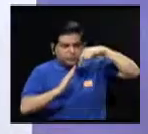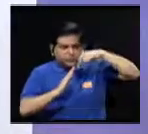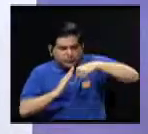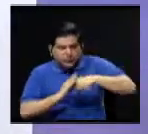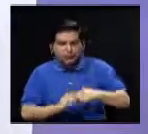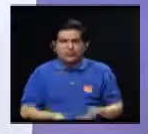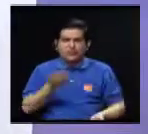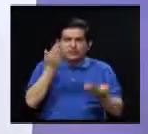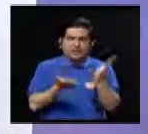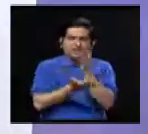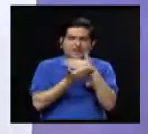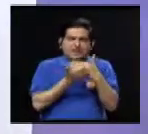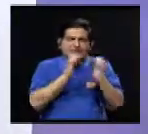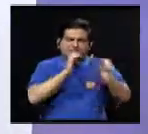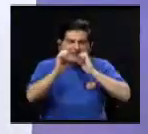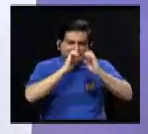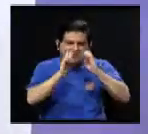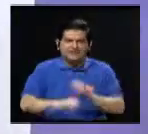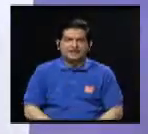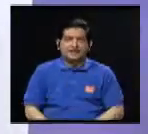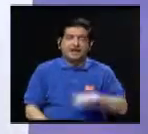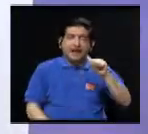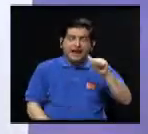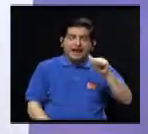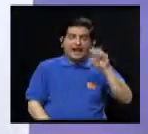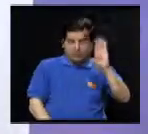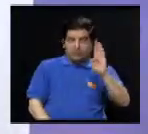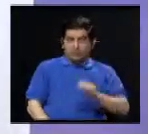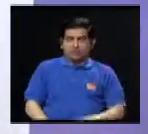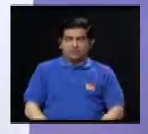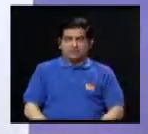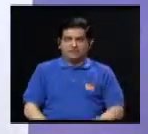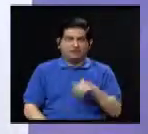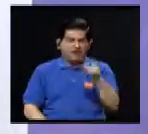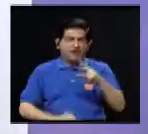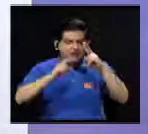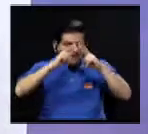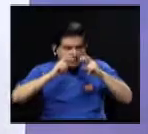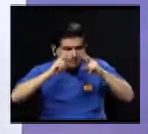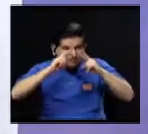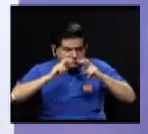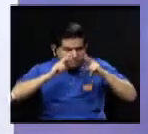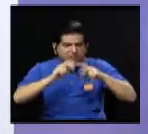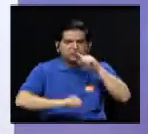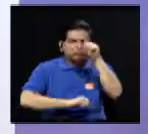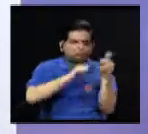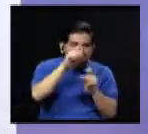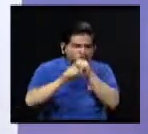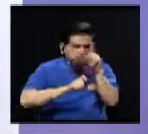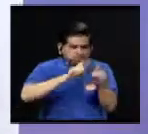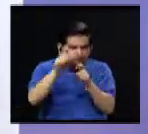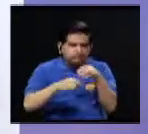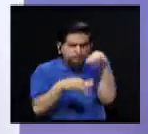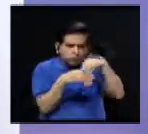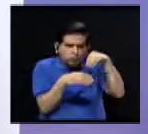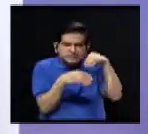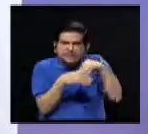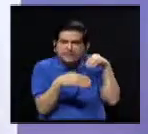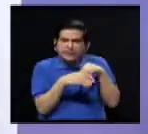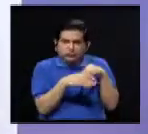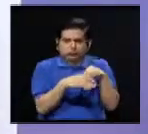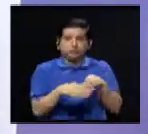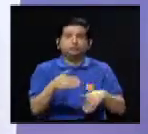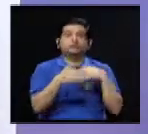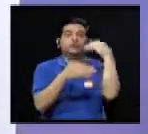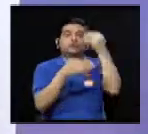poco con ellas tal vez la línea de entrevistas. Alejandra, digamos, revisó las preguntas, los contenidos